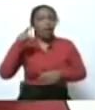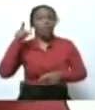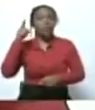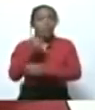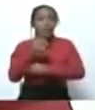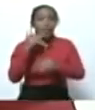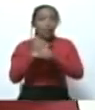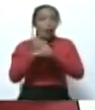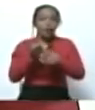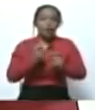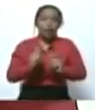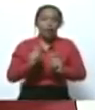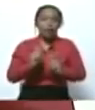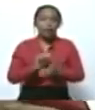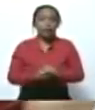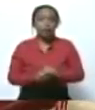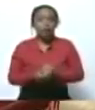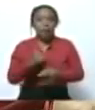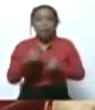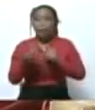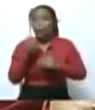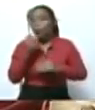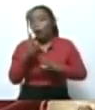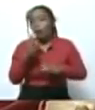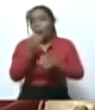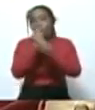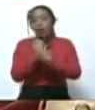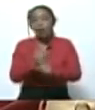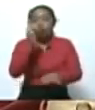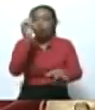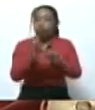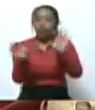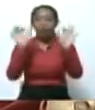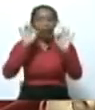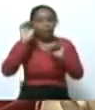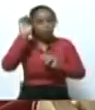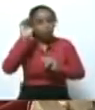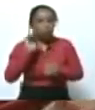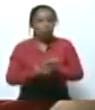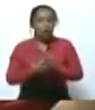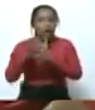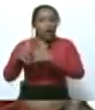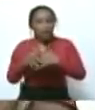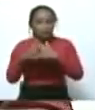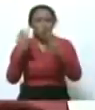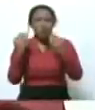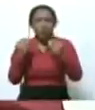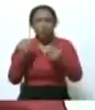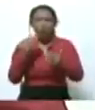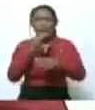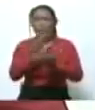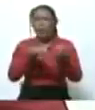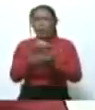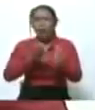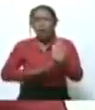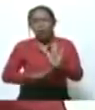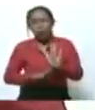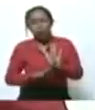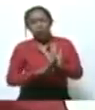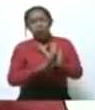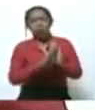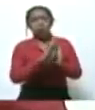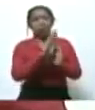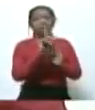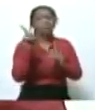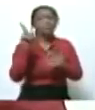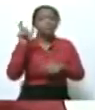tratados. Pero bueno, esperemos que no pase nada. Estados Unidos tiene muchos problemas, la inflación todos los días sube.